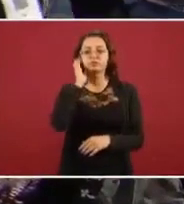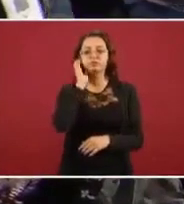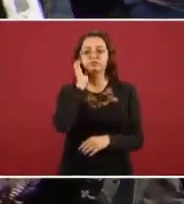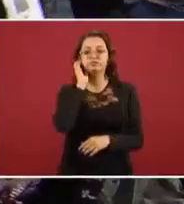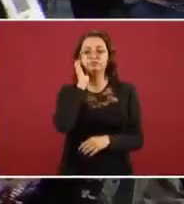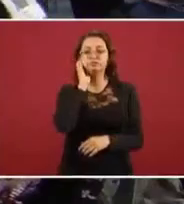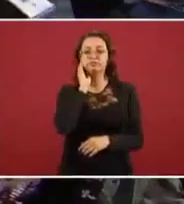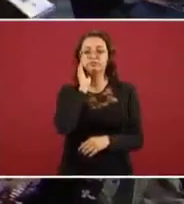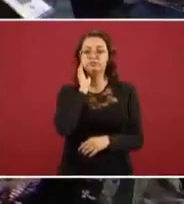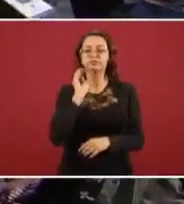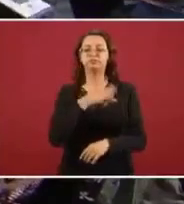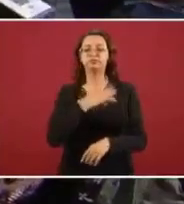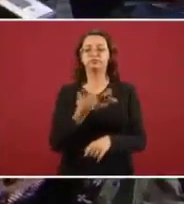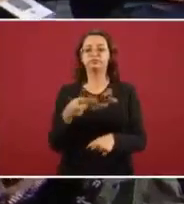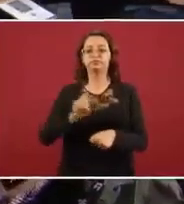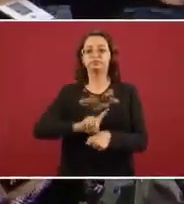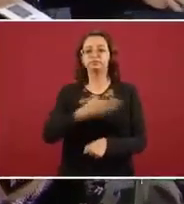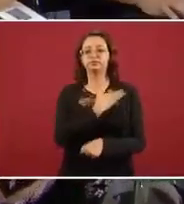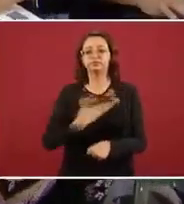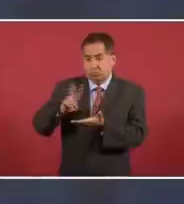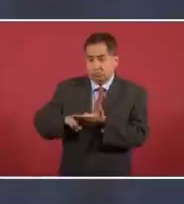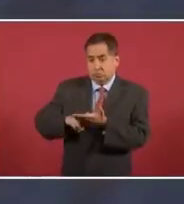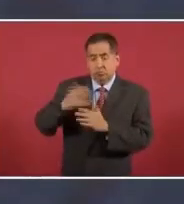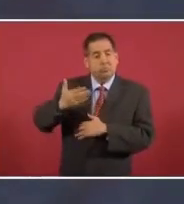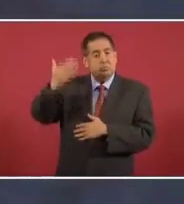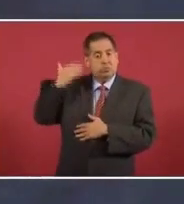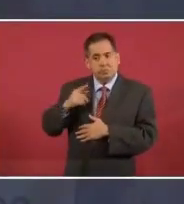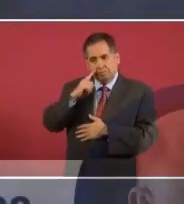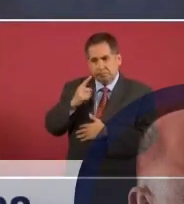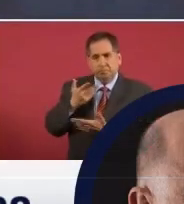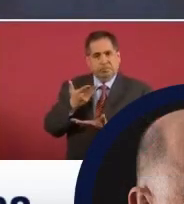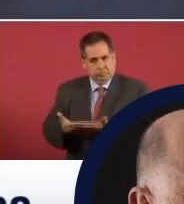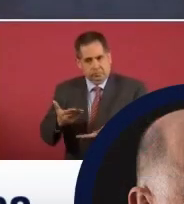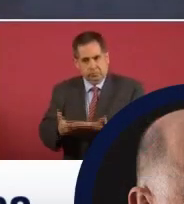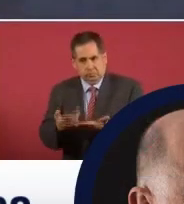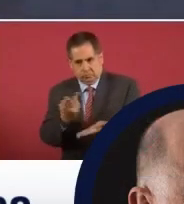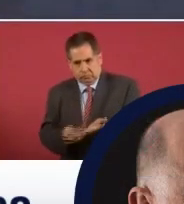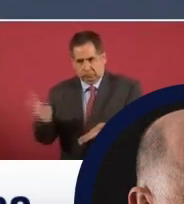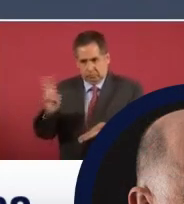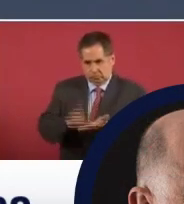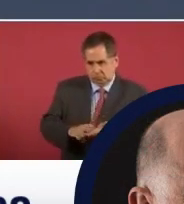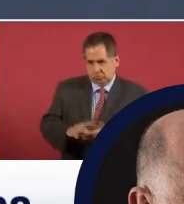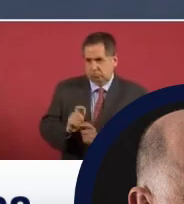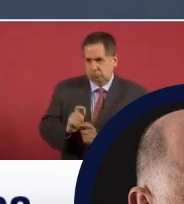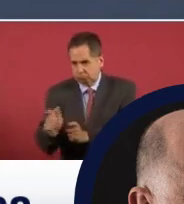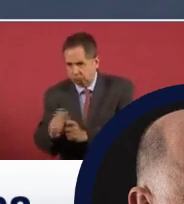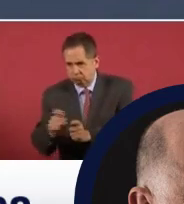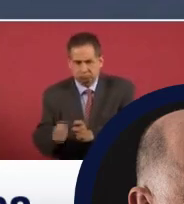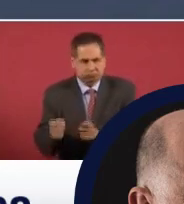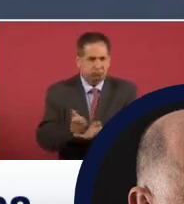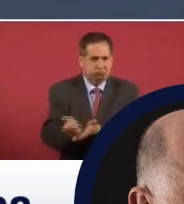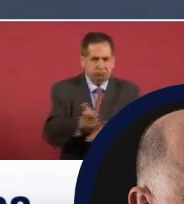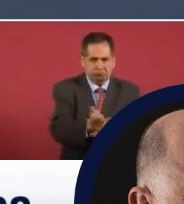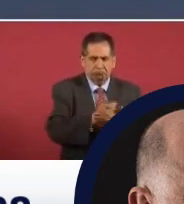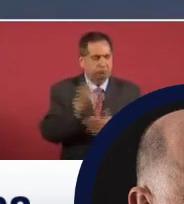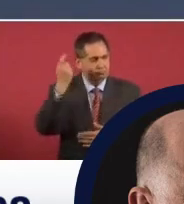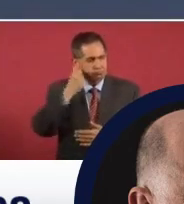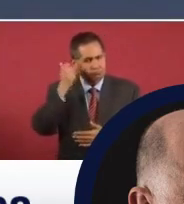gobierno, pues se ha atorado por la falta de avance económico, por los problemas de seguridad, ahí se ha atorado.